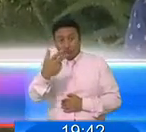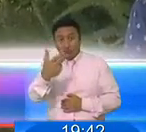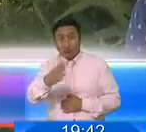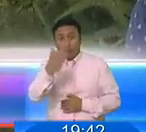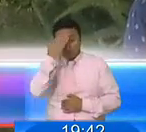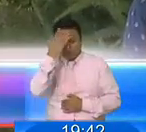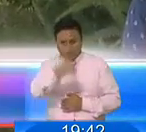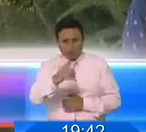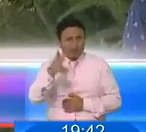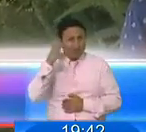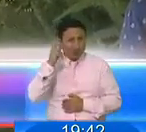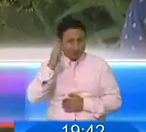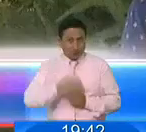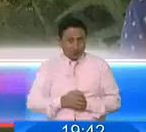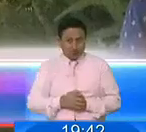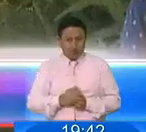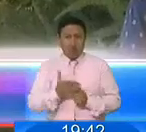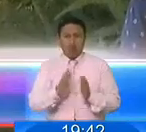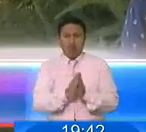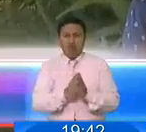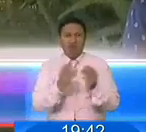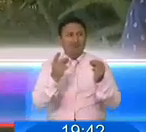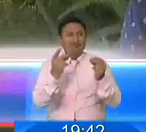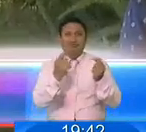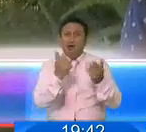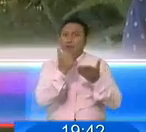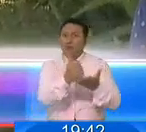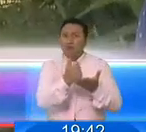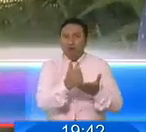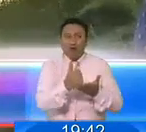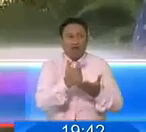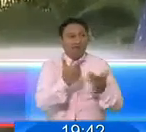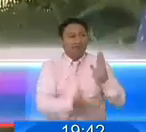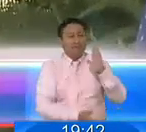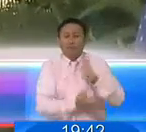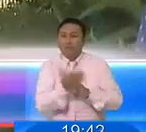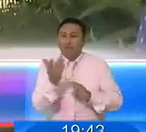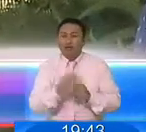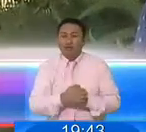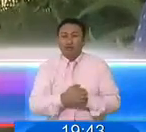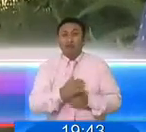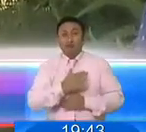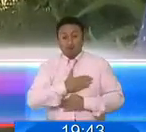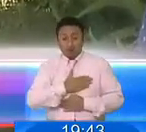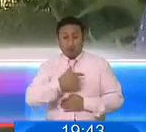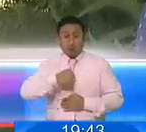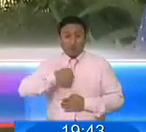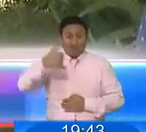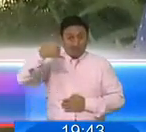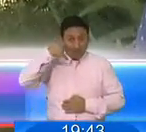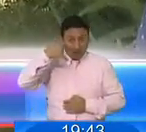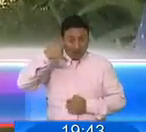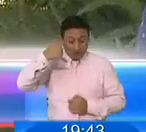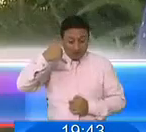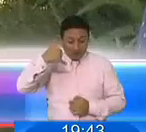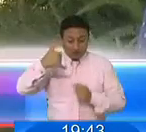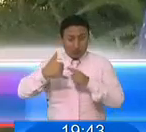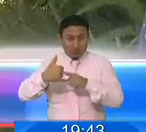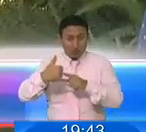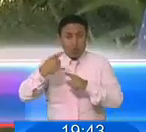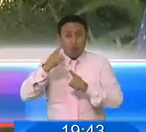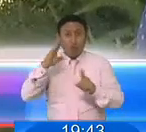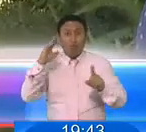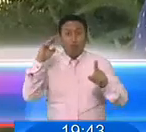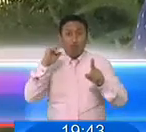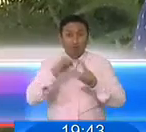que están grabadas pidiéndoles desesperadamente que vayan a ver yo incluso en mi teléfono tengo un mensaje